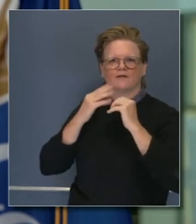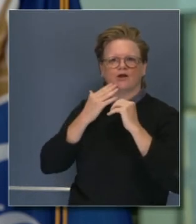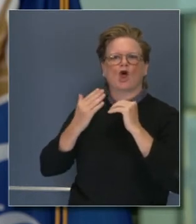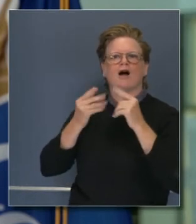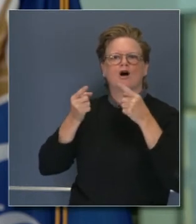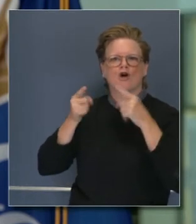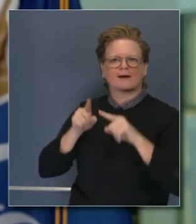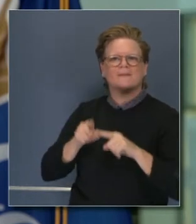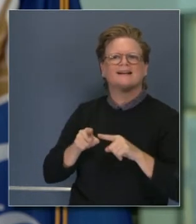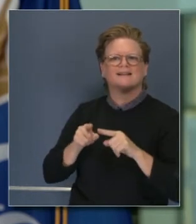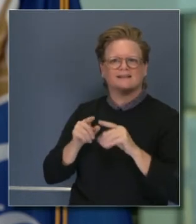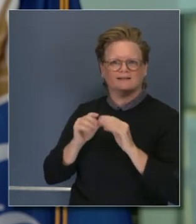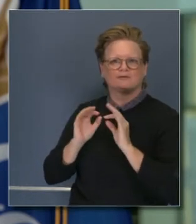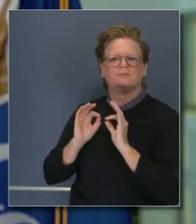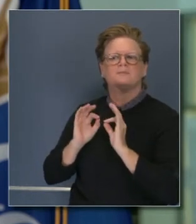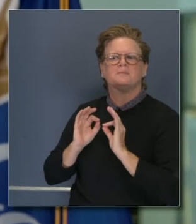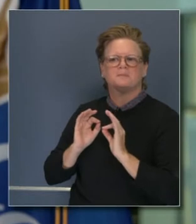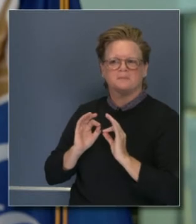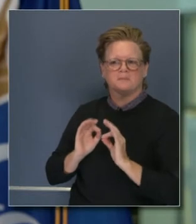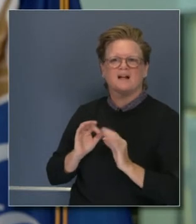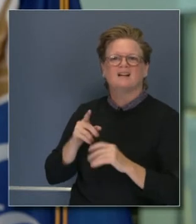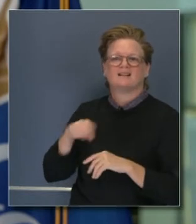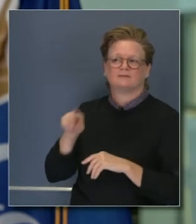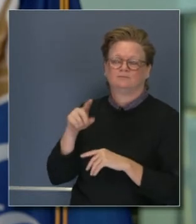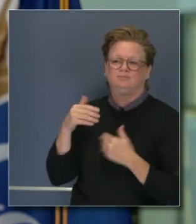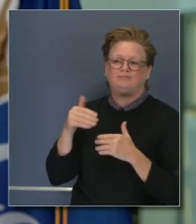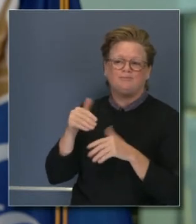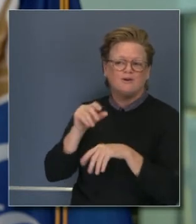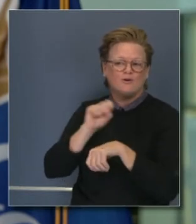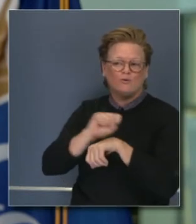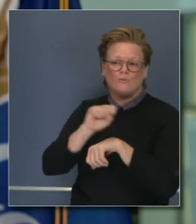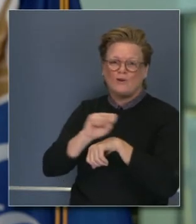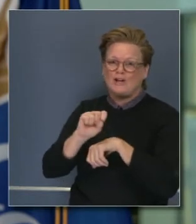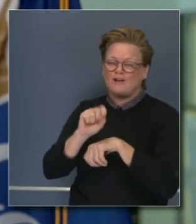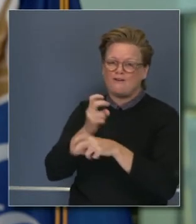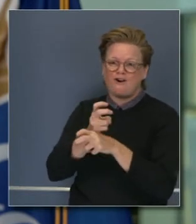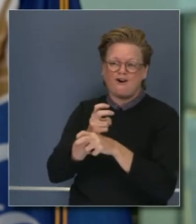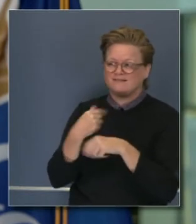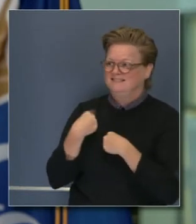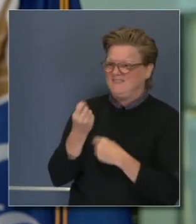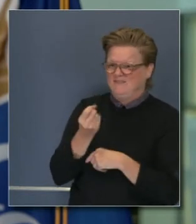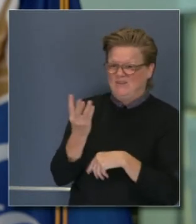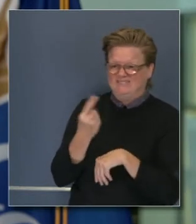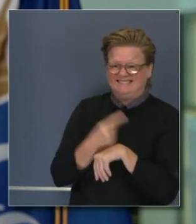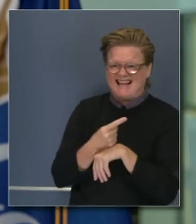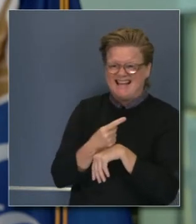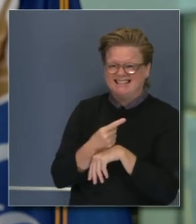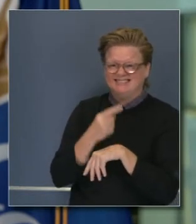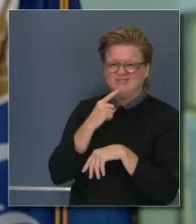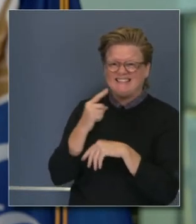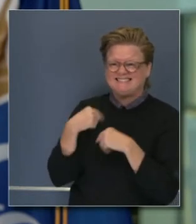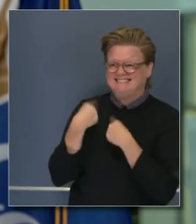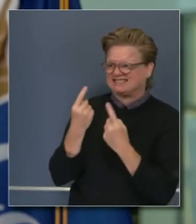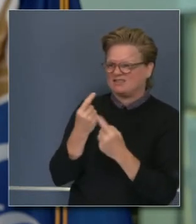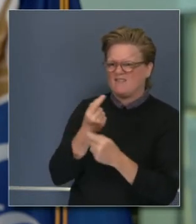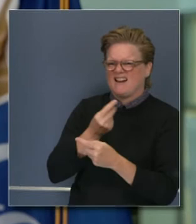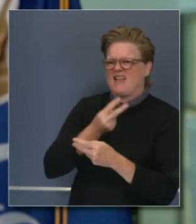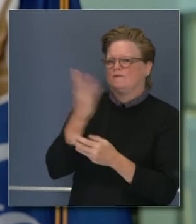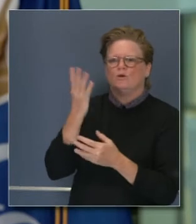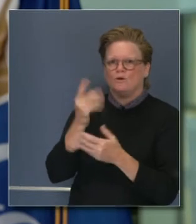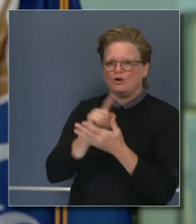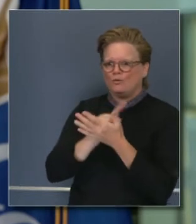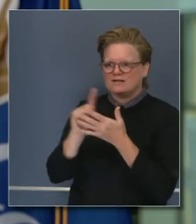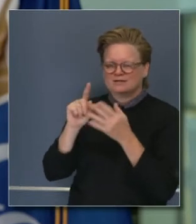legislatura que trabajaron sumamente duro por semanas, no solo días, y también muchas noches, para tratar